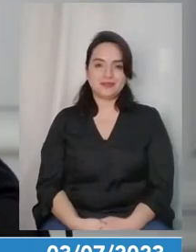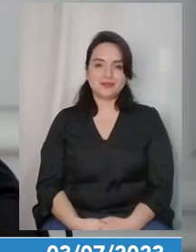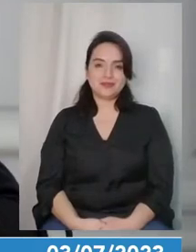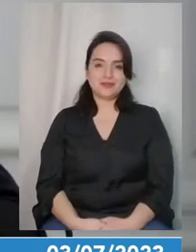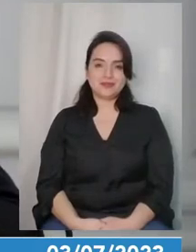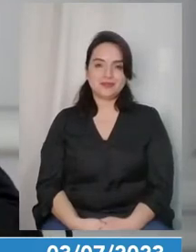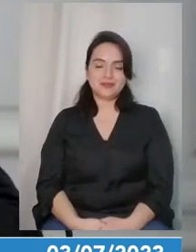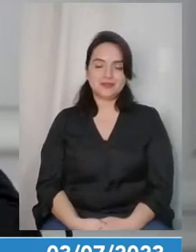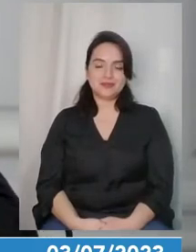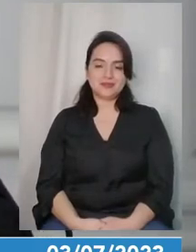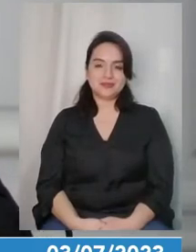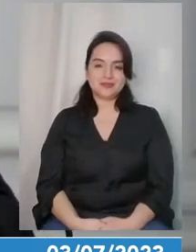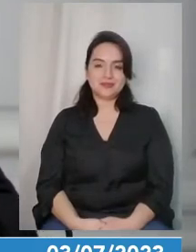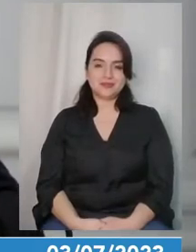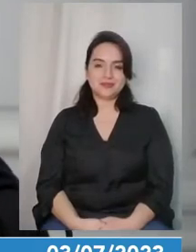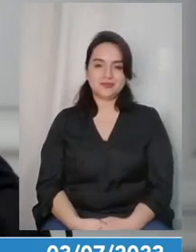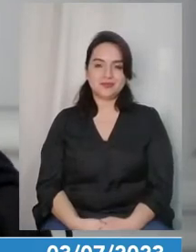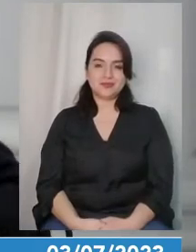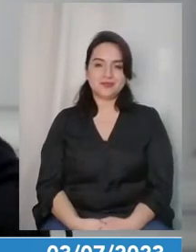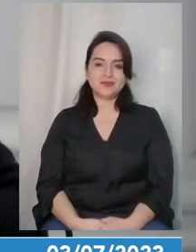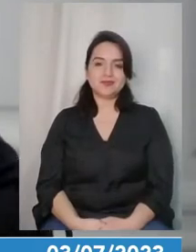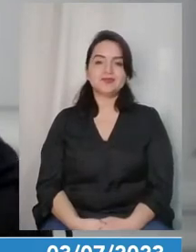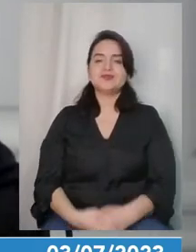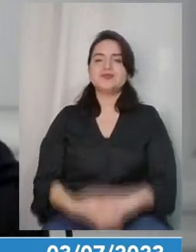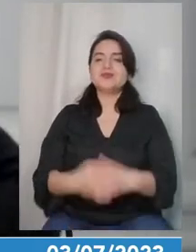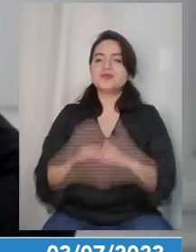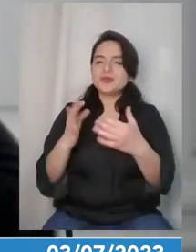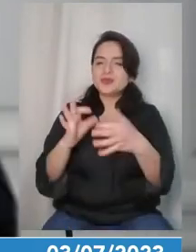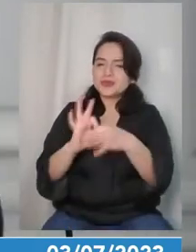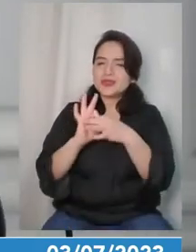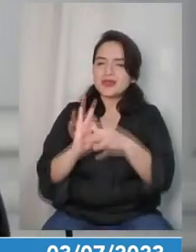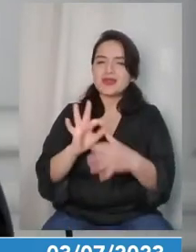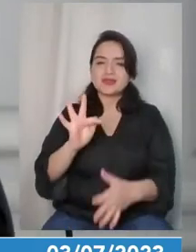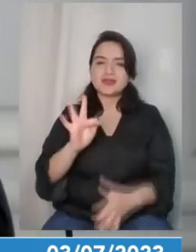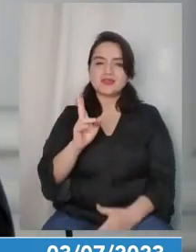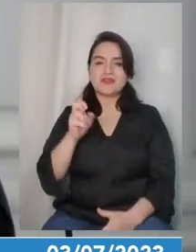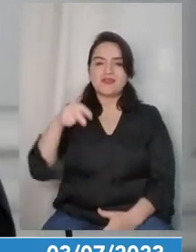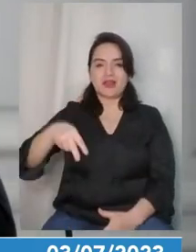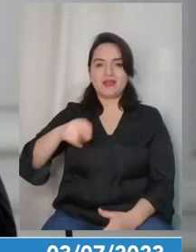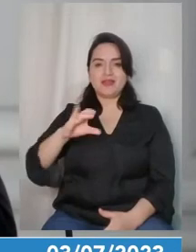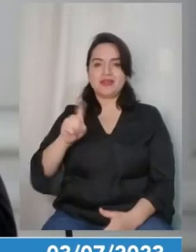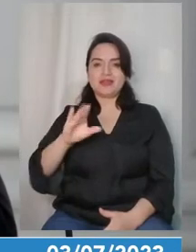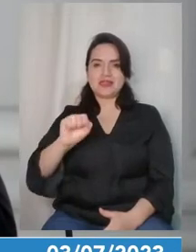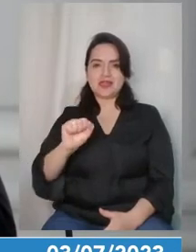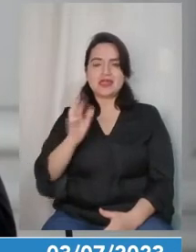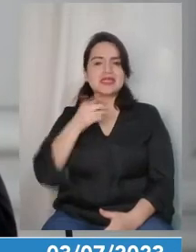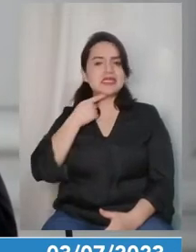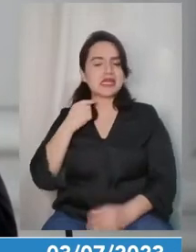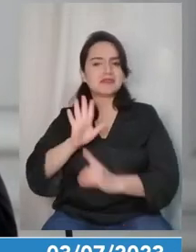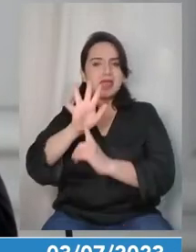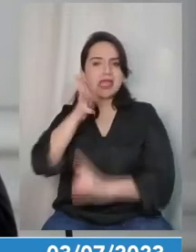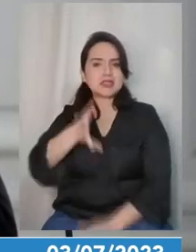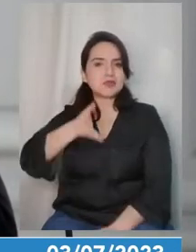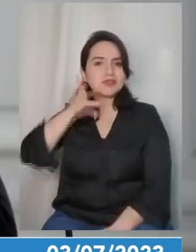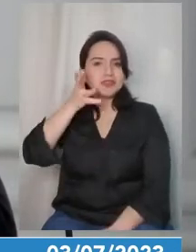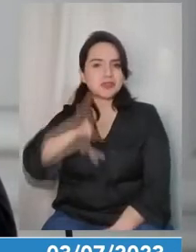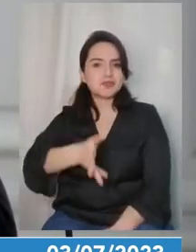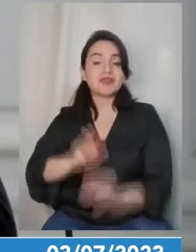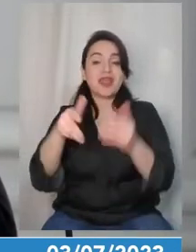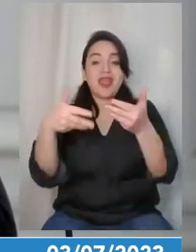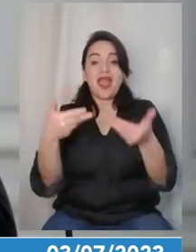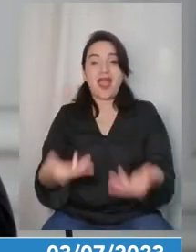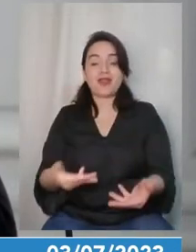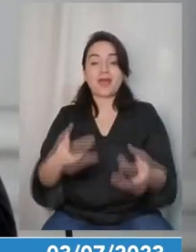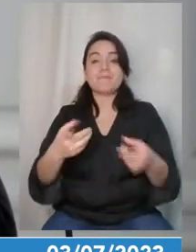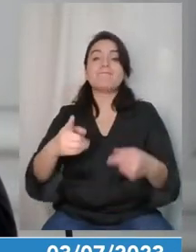Muchas gracias, Francisca Baeza. Muy interesante la exposición. Y ahora vamos a tener que pasar al siguiente invitado,